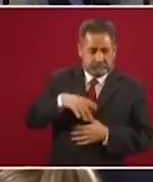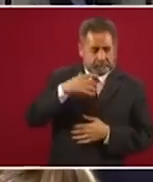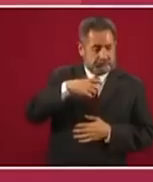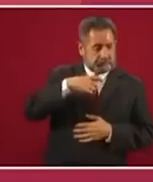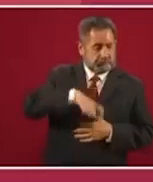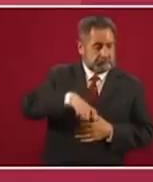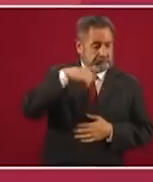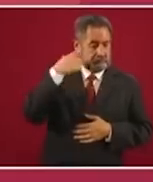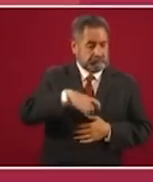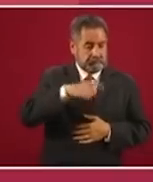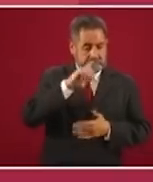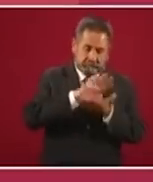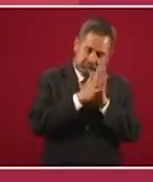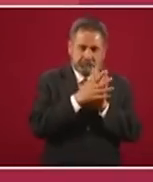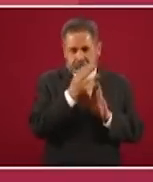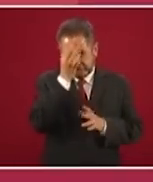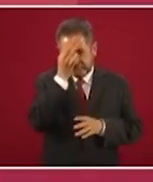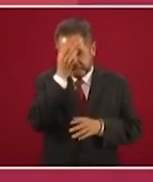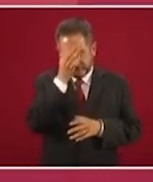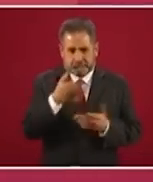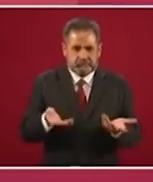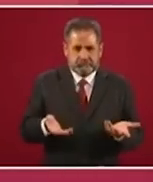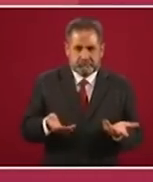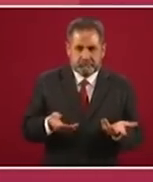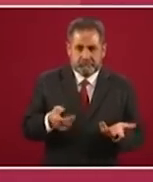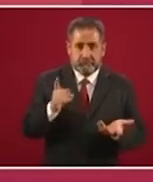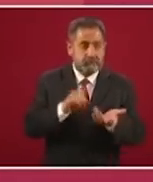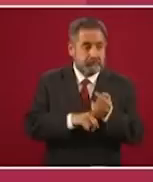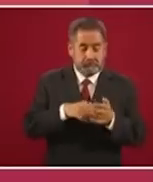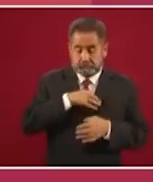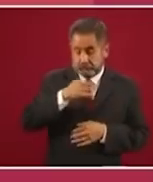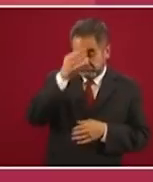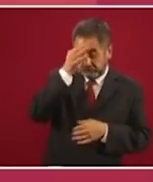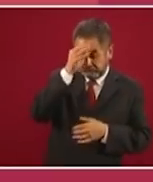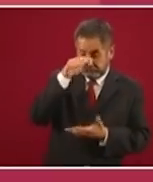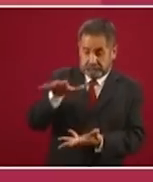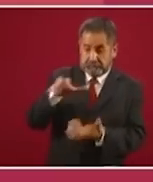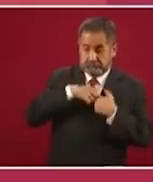inteligentes y a los tontos los vuelve locos.